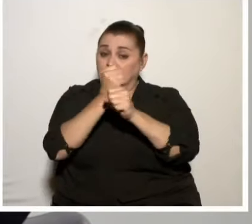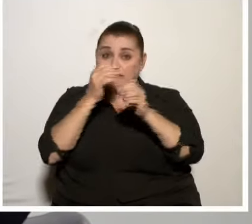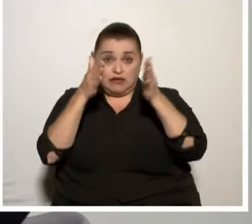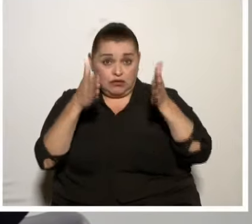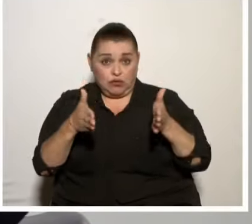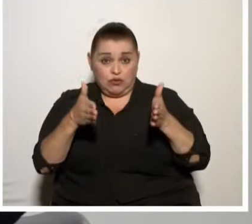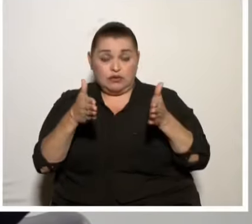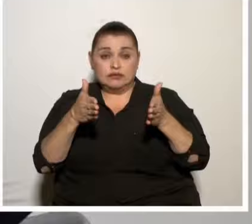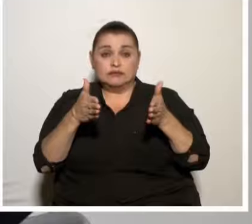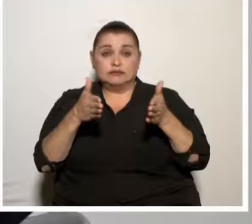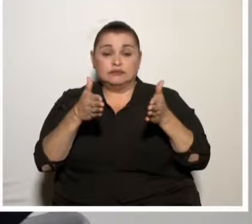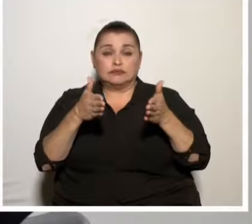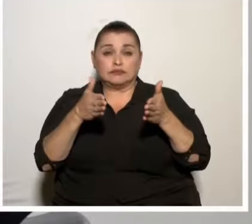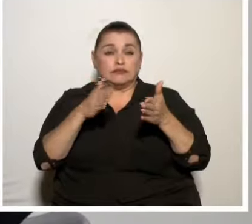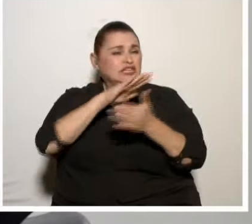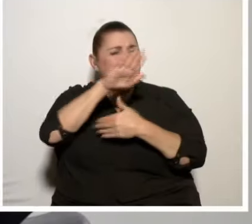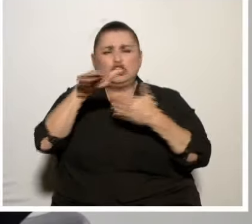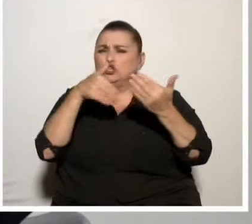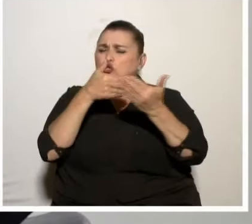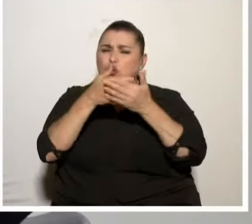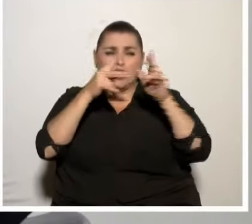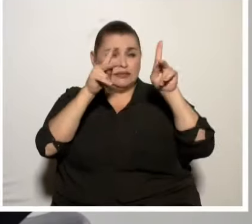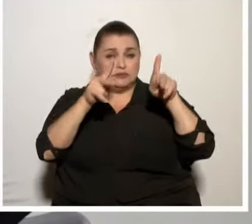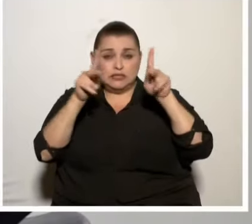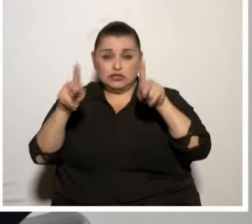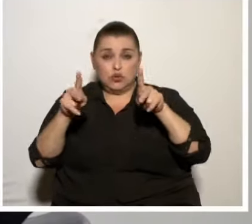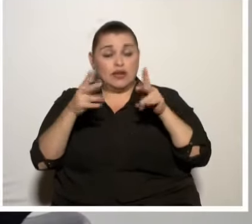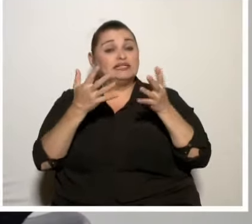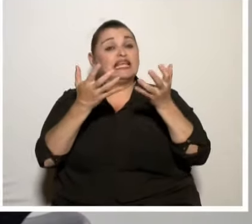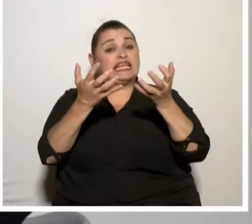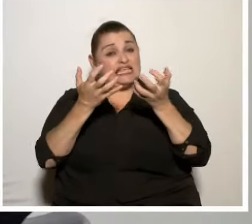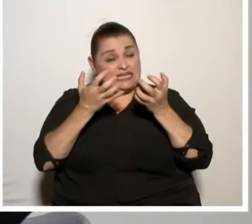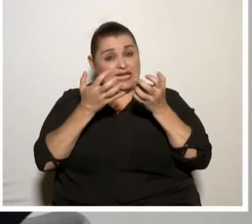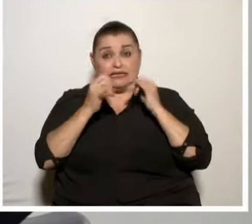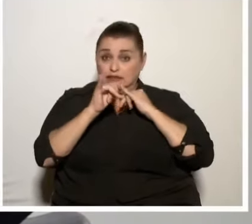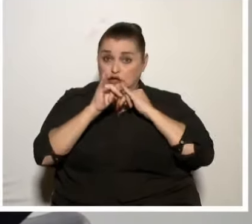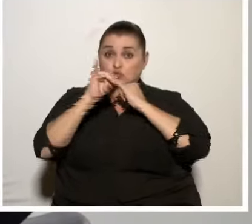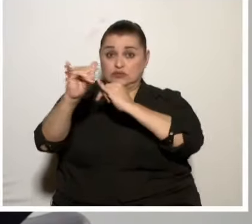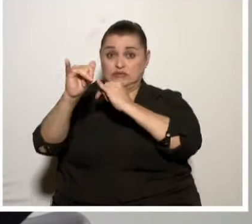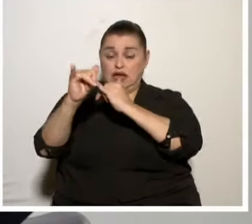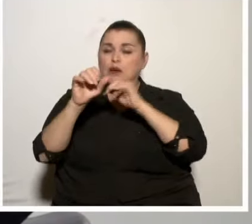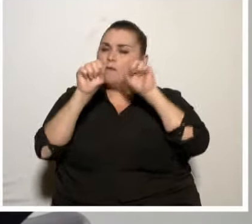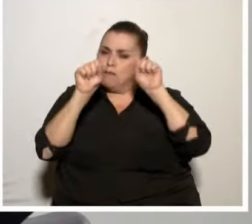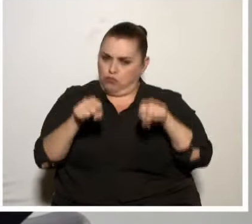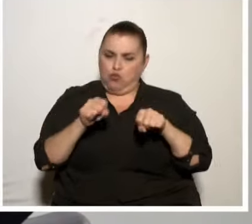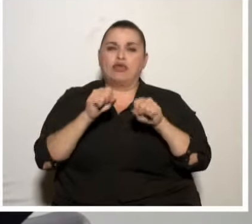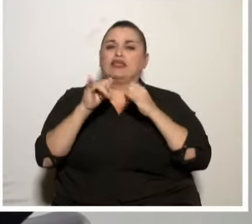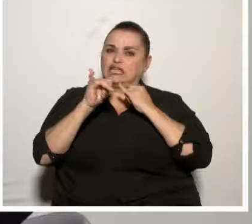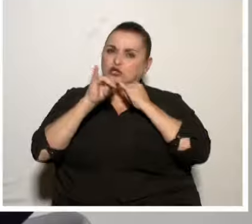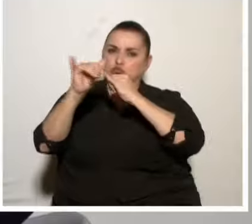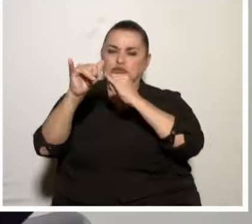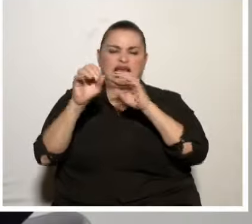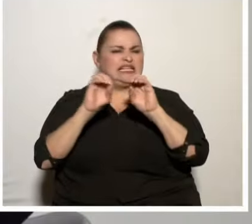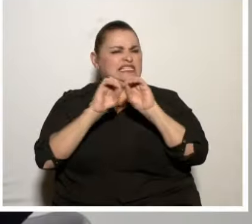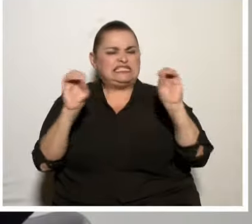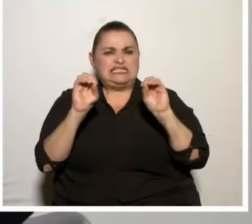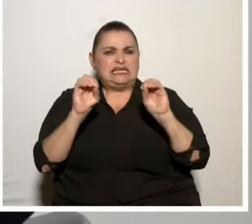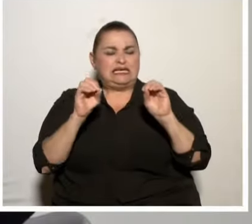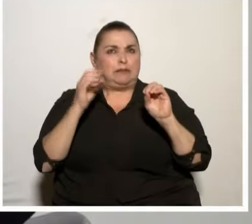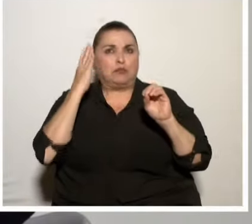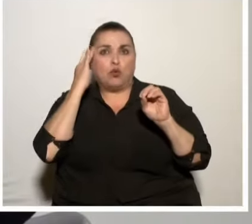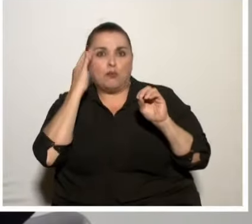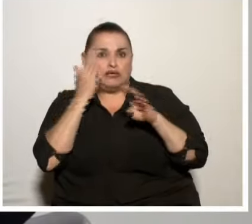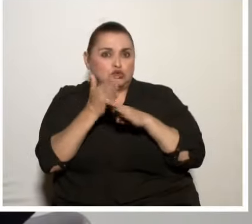trabajadores y toda aquella persona que quiera hacer las denuncias puedan hacerlo sin ningún prejuicio y